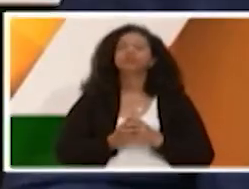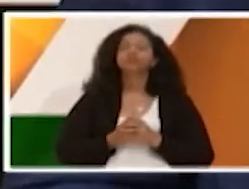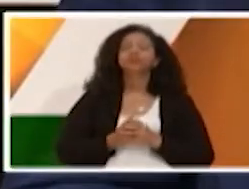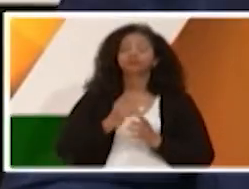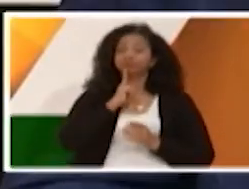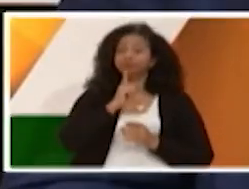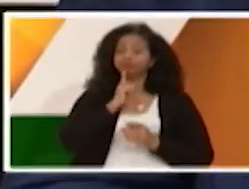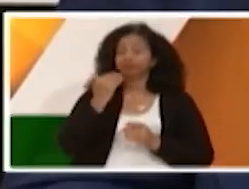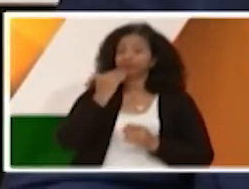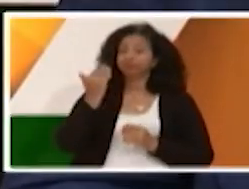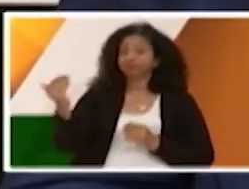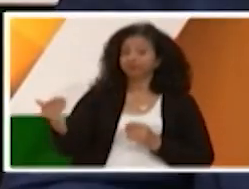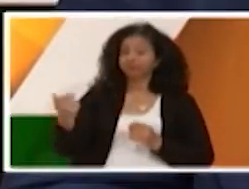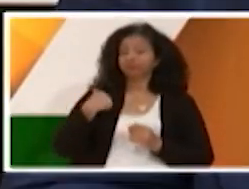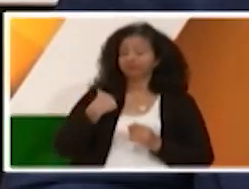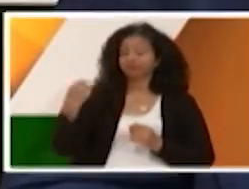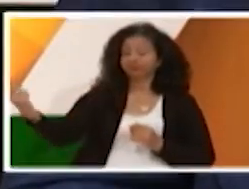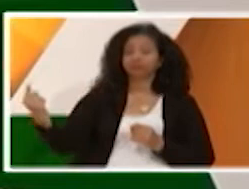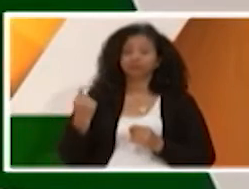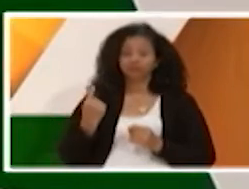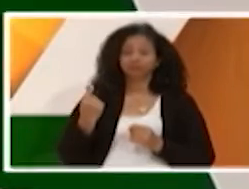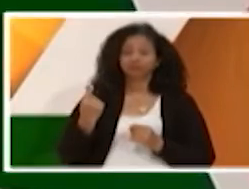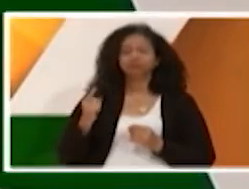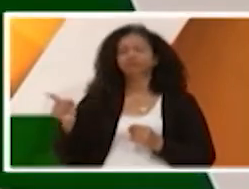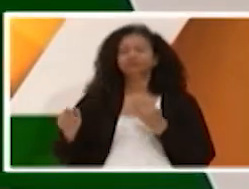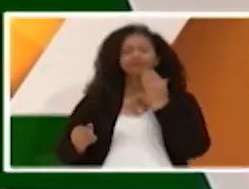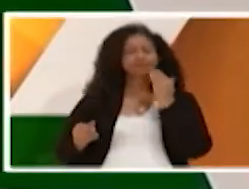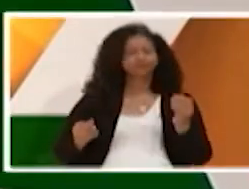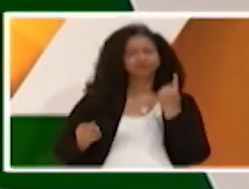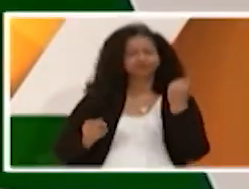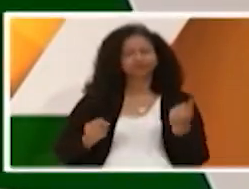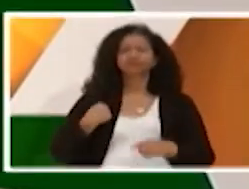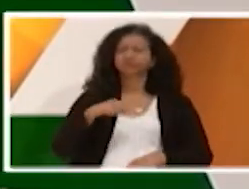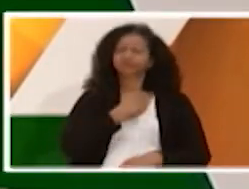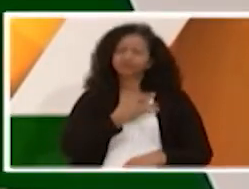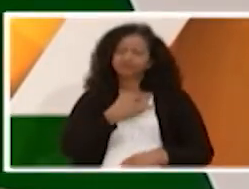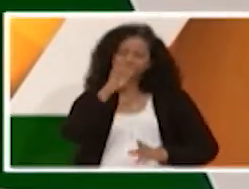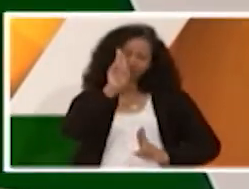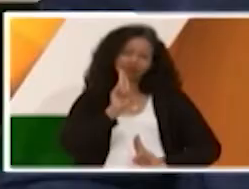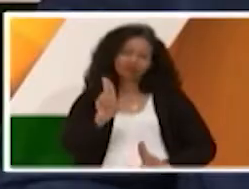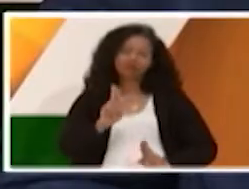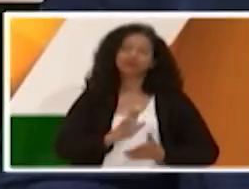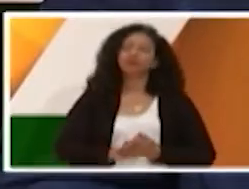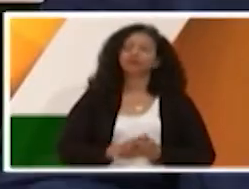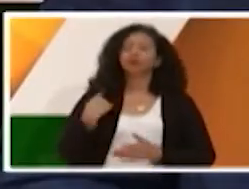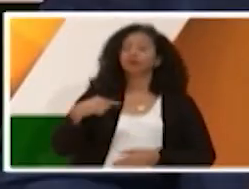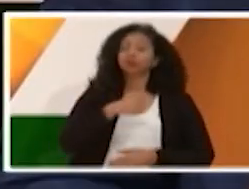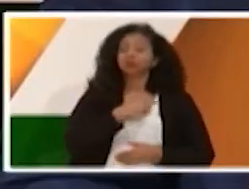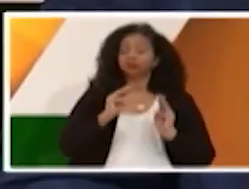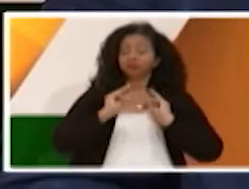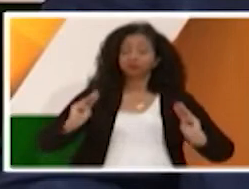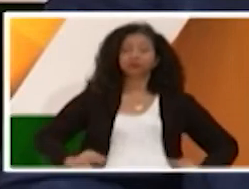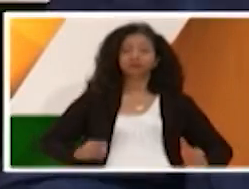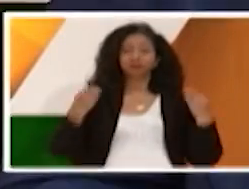estar aquí en Ojalá. Nosotros, gracias a ti, los honrados somos nosotros. Sí. Nosotros en el Ministerio de Deporte estamos